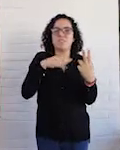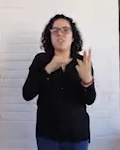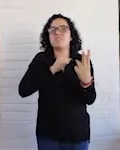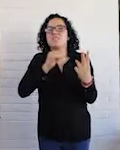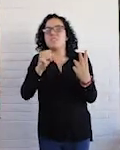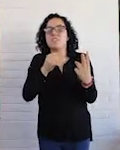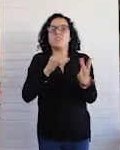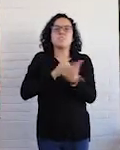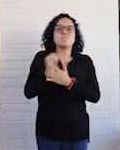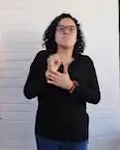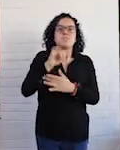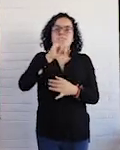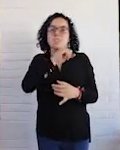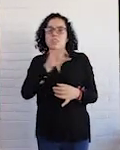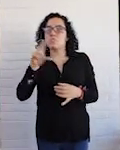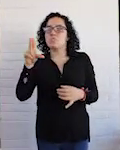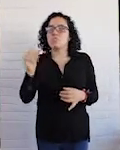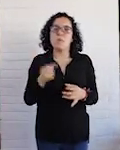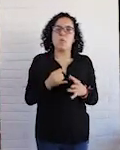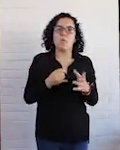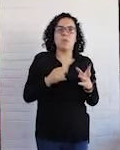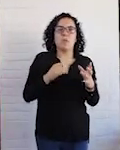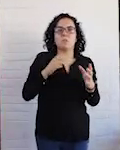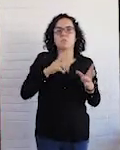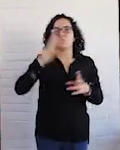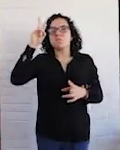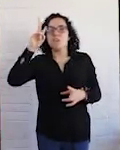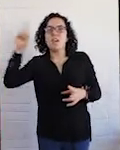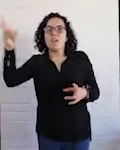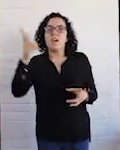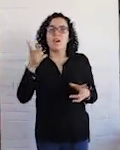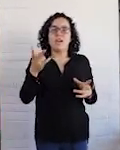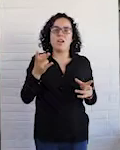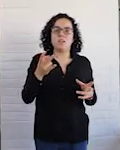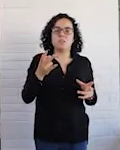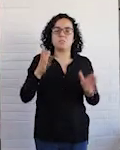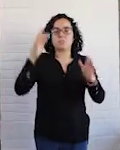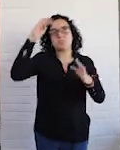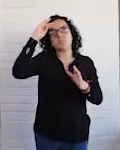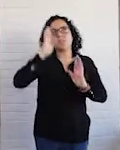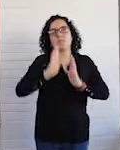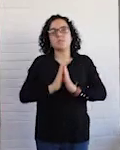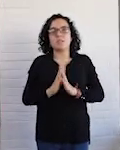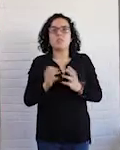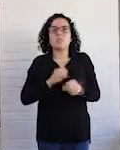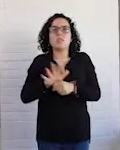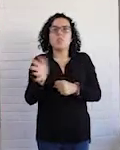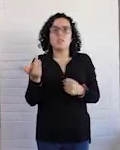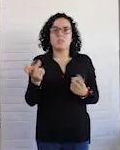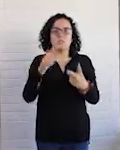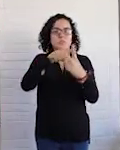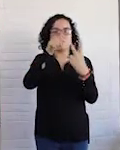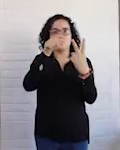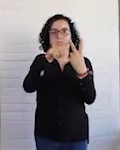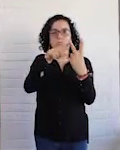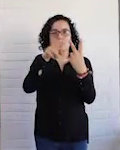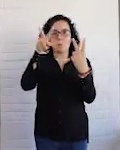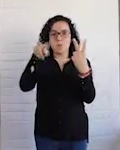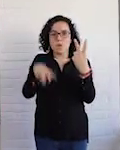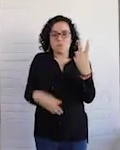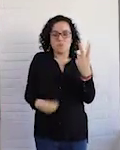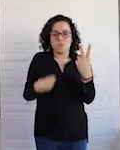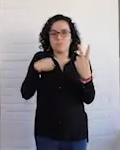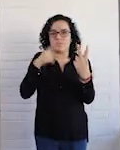decidiendo qué va a hacer, o que si se decide mejor ir a la India a pensar y meditar. Es una realidad totalmente